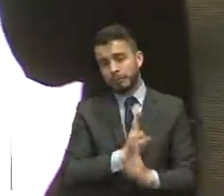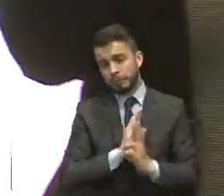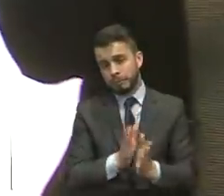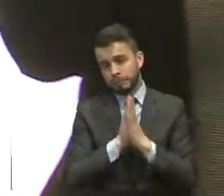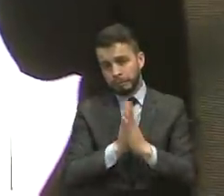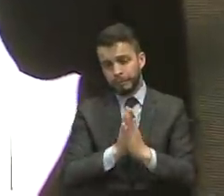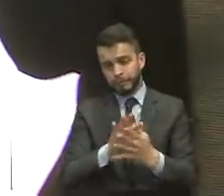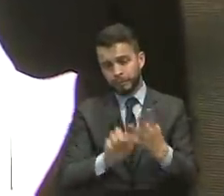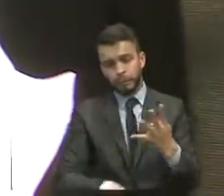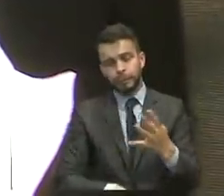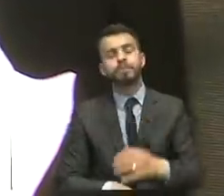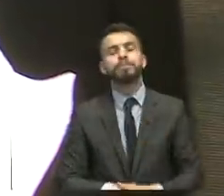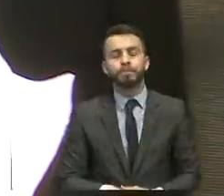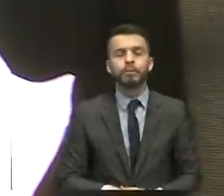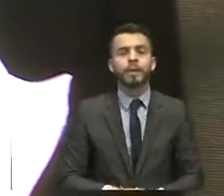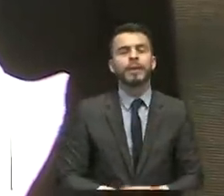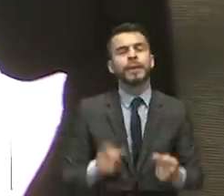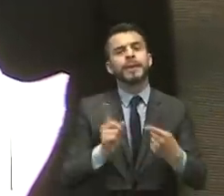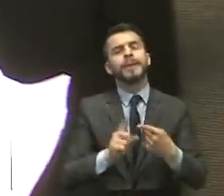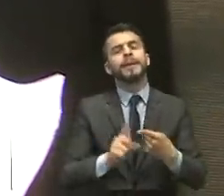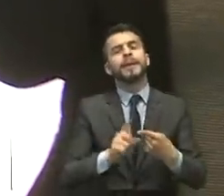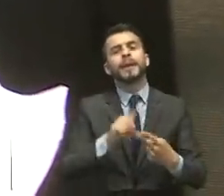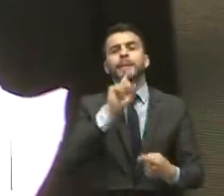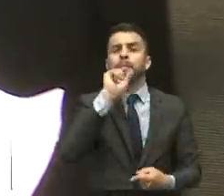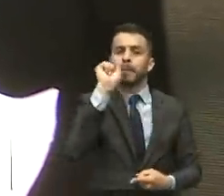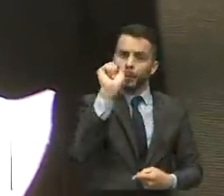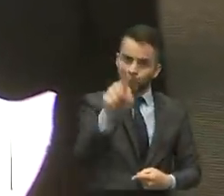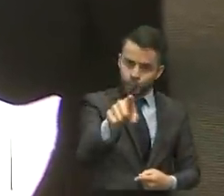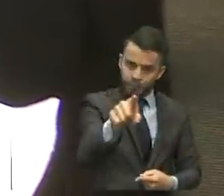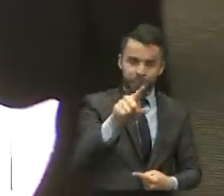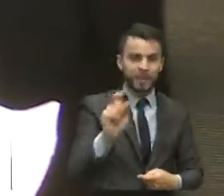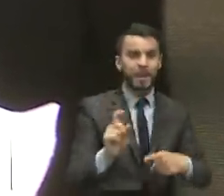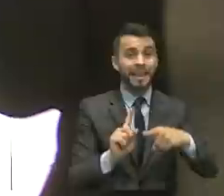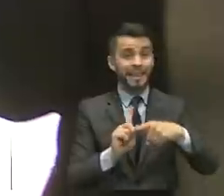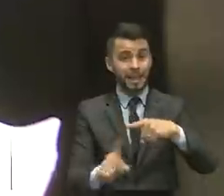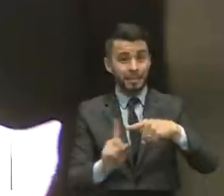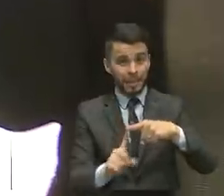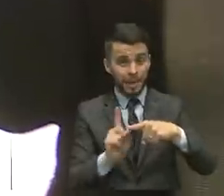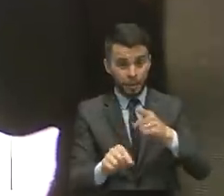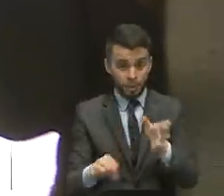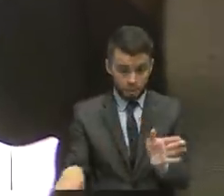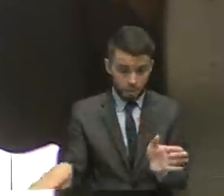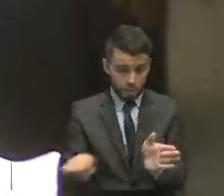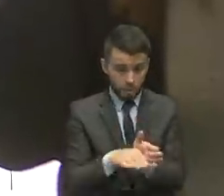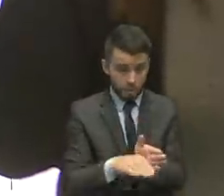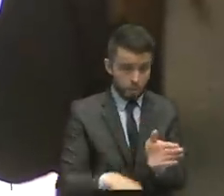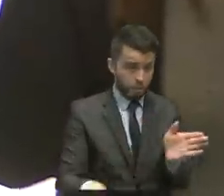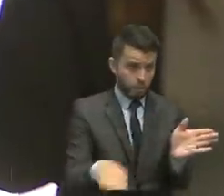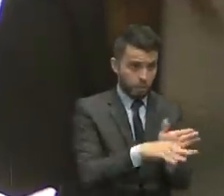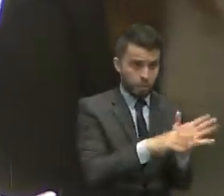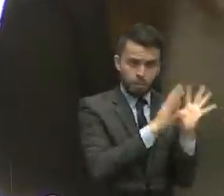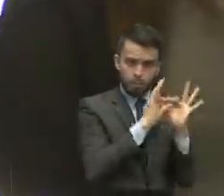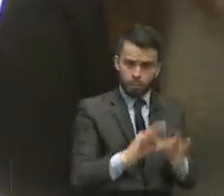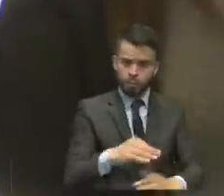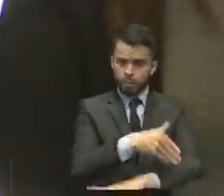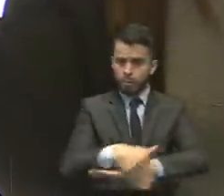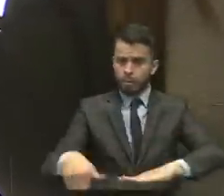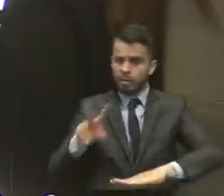es, ¿cuál va a ser el diseño de las estaciones de Transmilenio? ¿Cómo se van a armonizar con este corredor